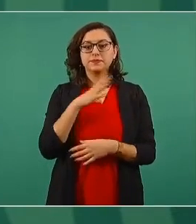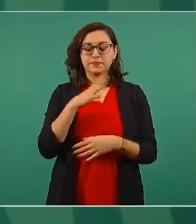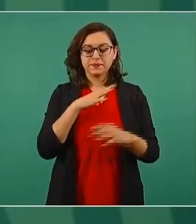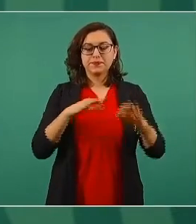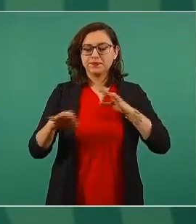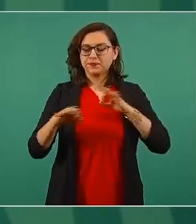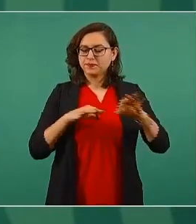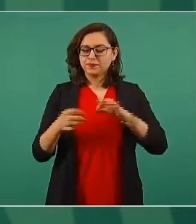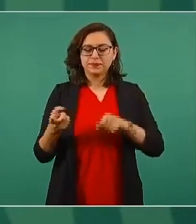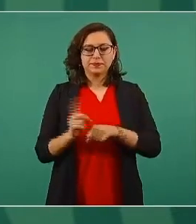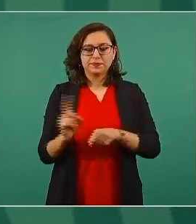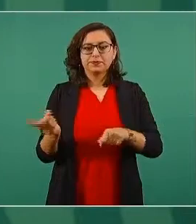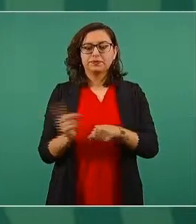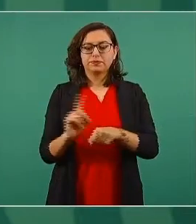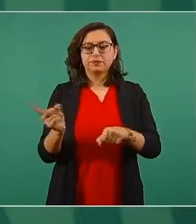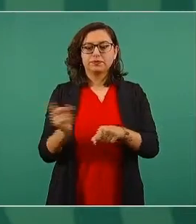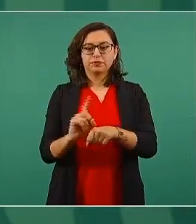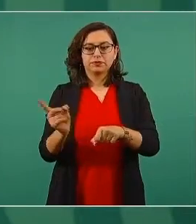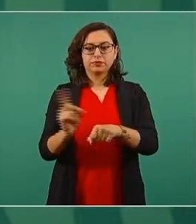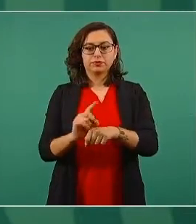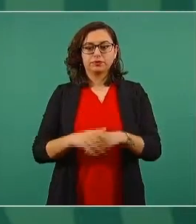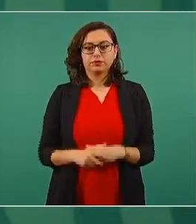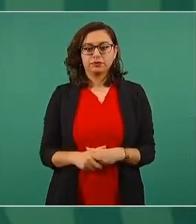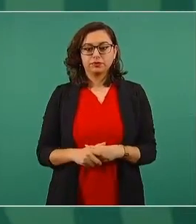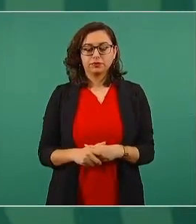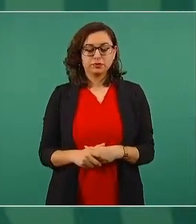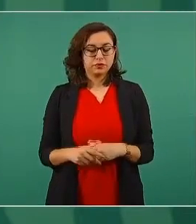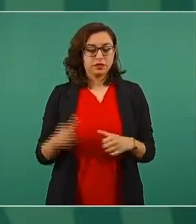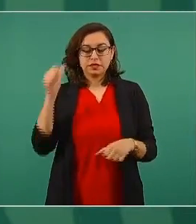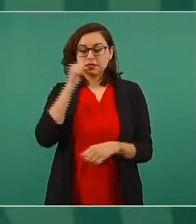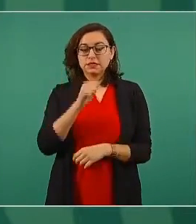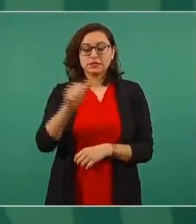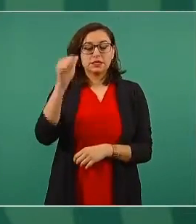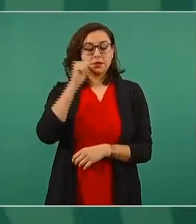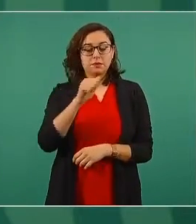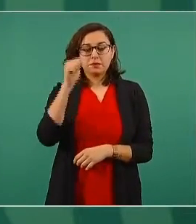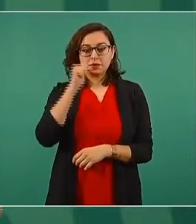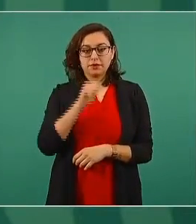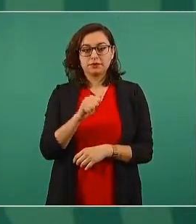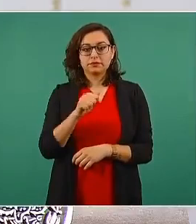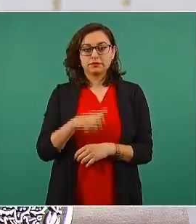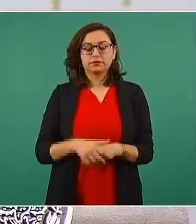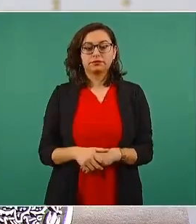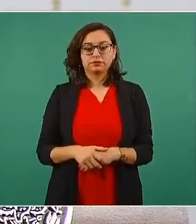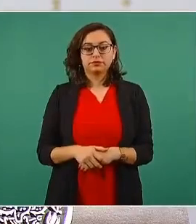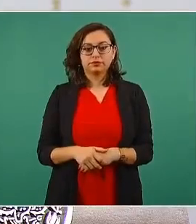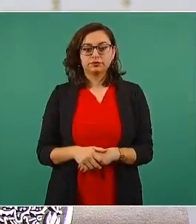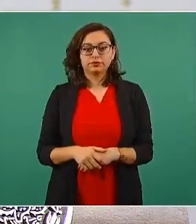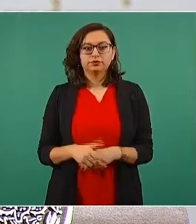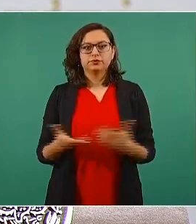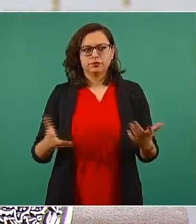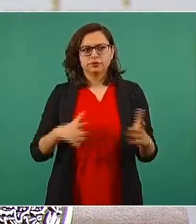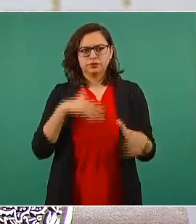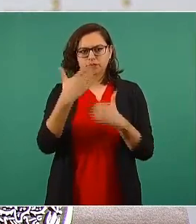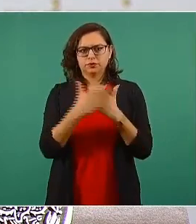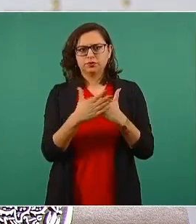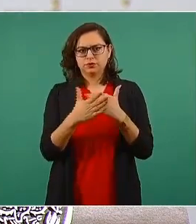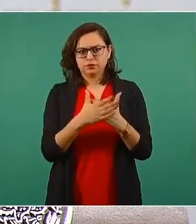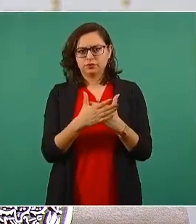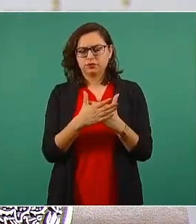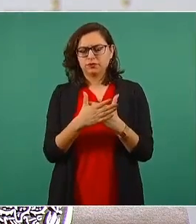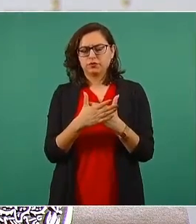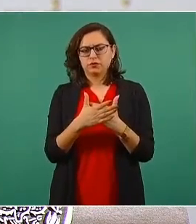y se tiene una actividad permanente. Vamos a pedirle a Rosa Isela que cuando